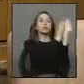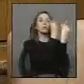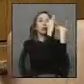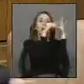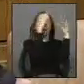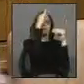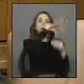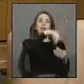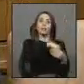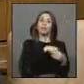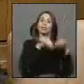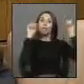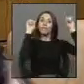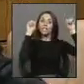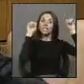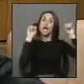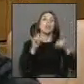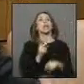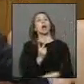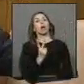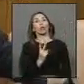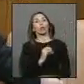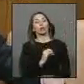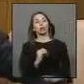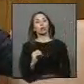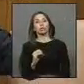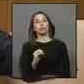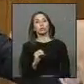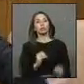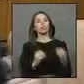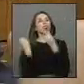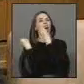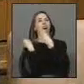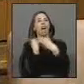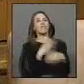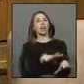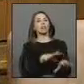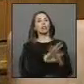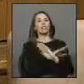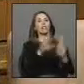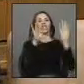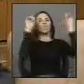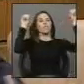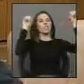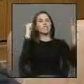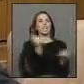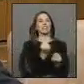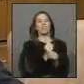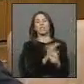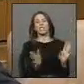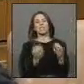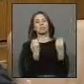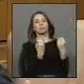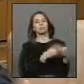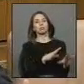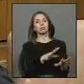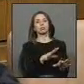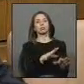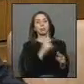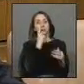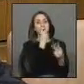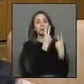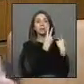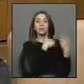pero en un número de alrededor de 200, han abandonado el Ministerio Público en los últimos años